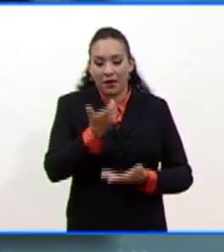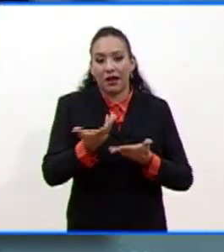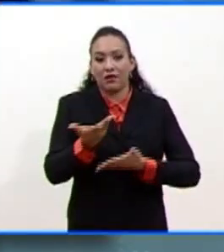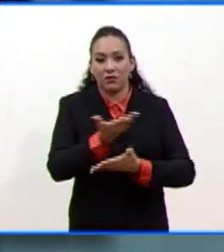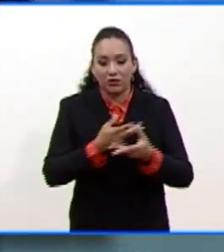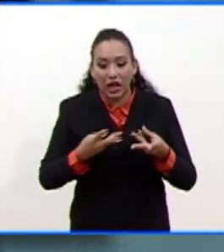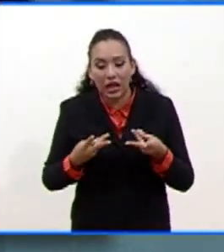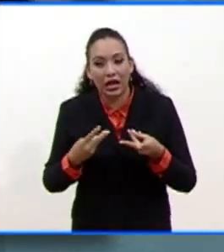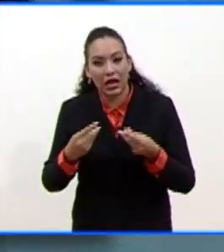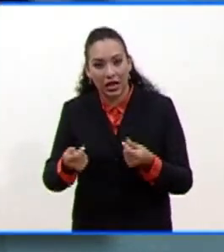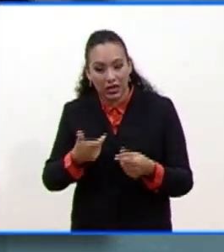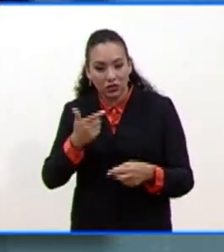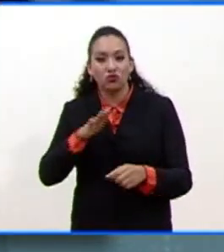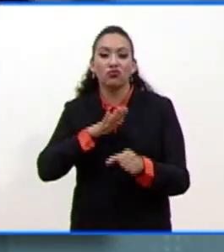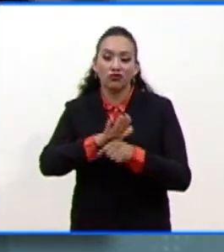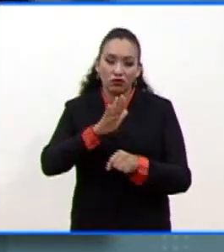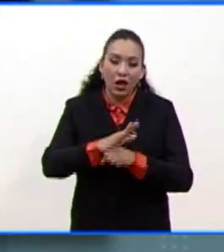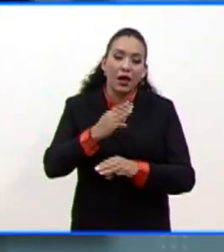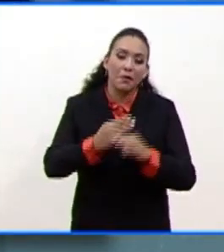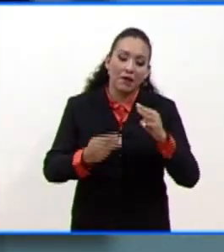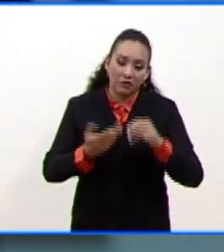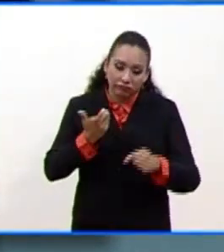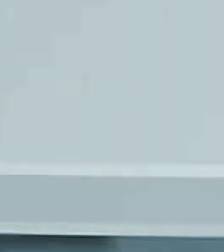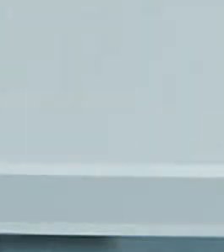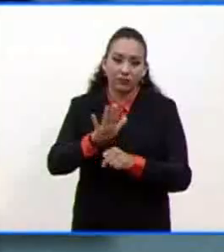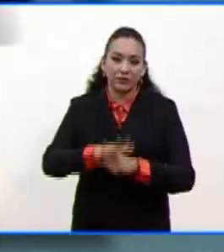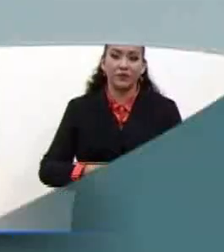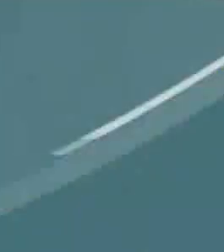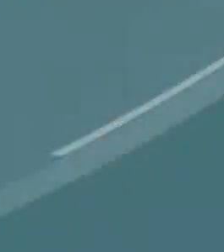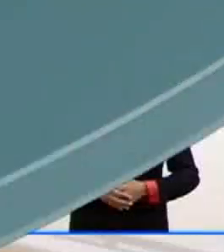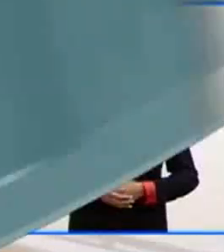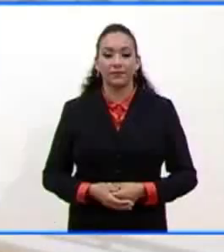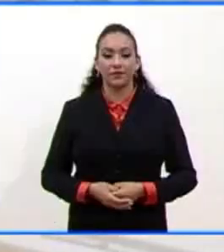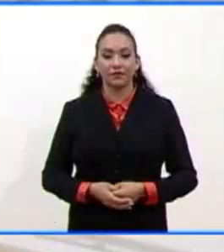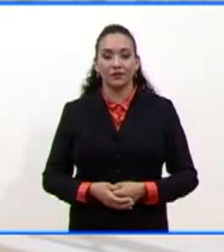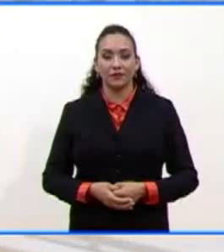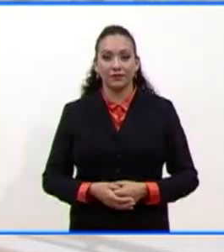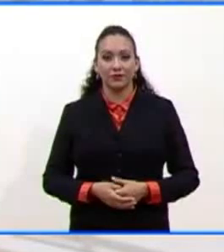gastos operativos, materiales y suministros.